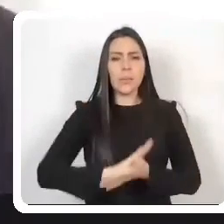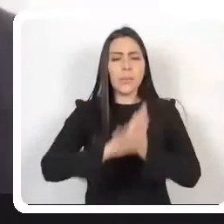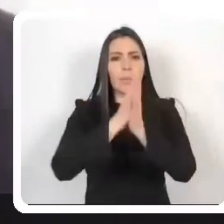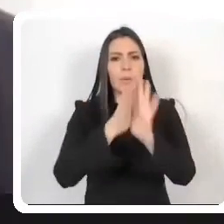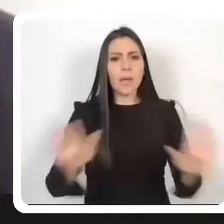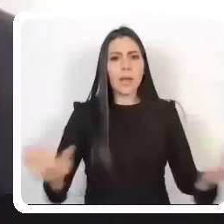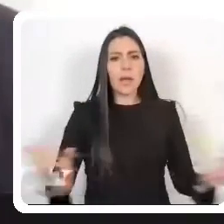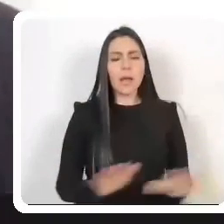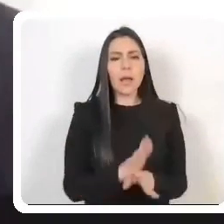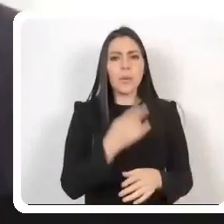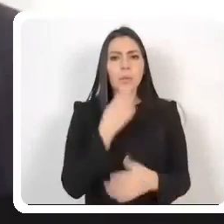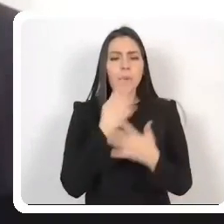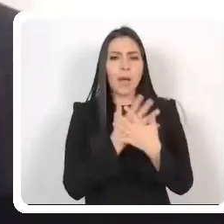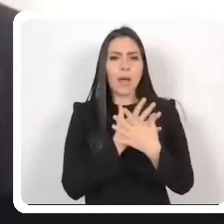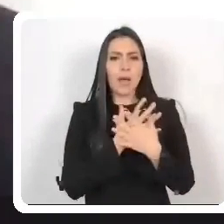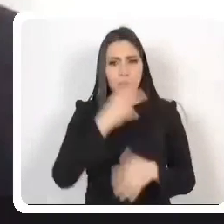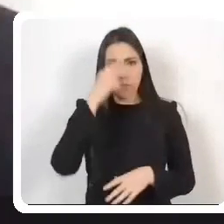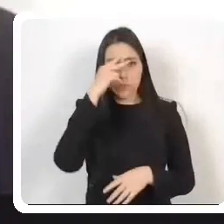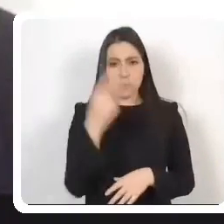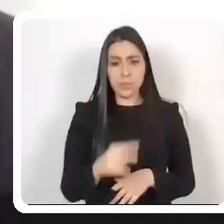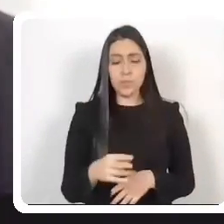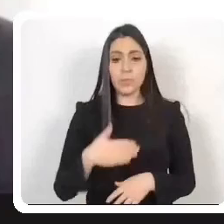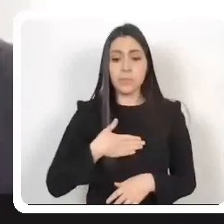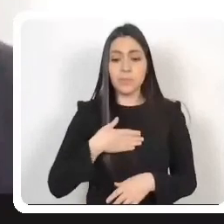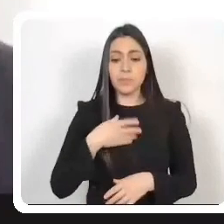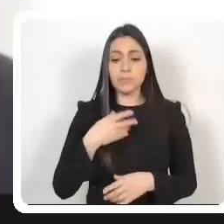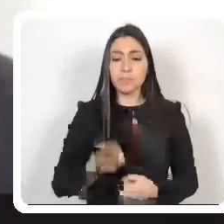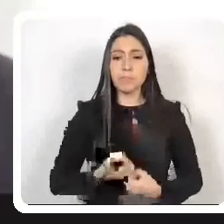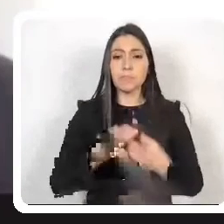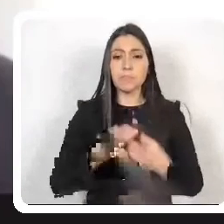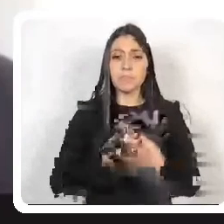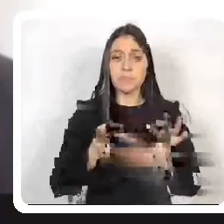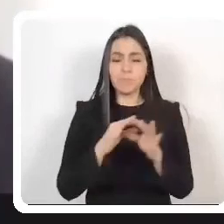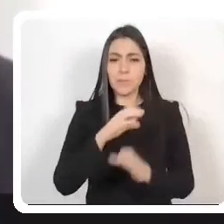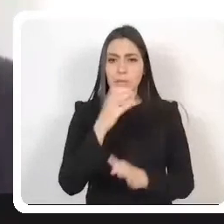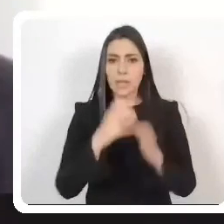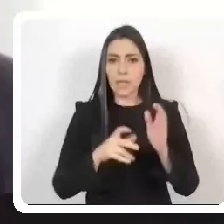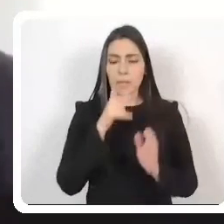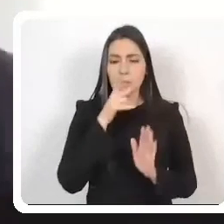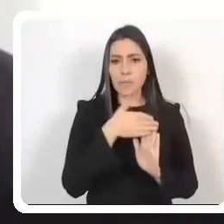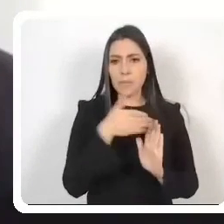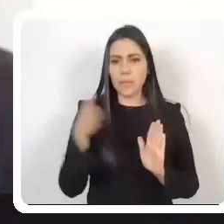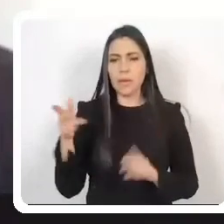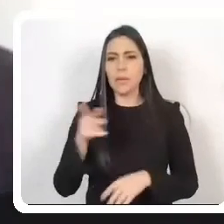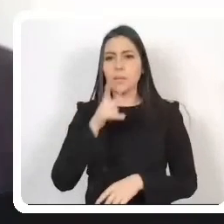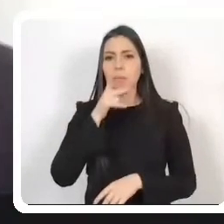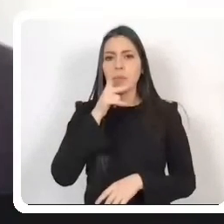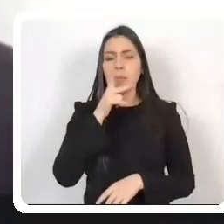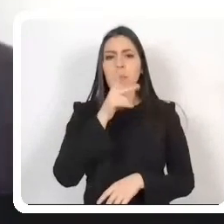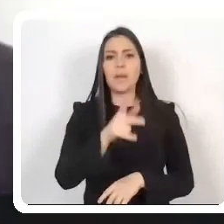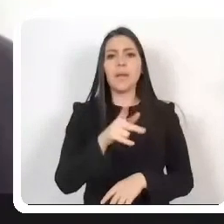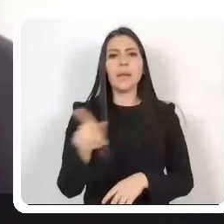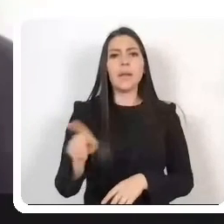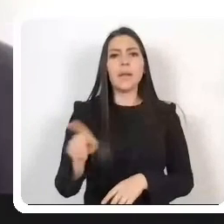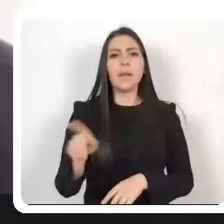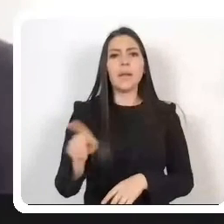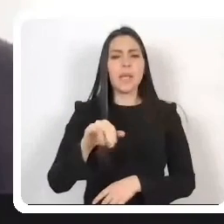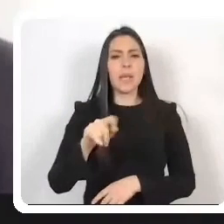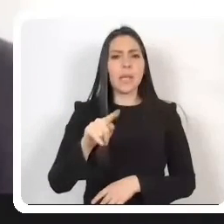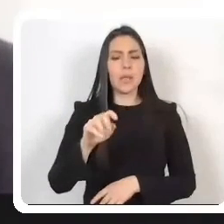Terminando mi intervención con una frase del licenciado Benito Pablo Juárez